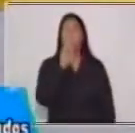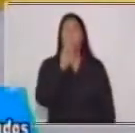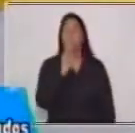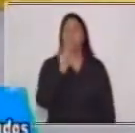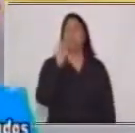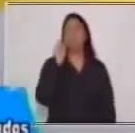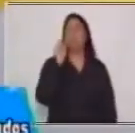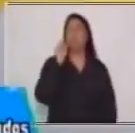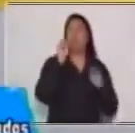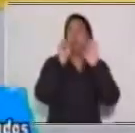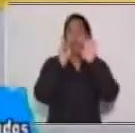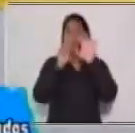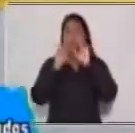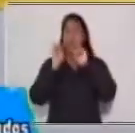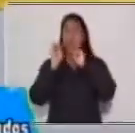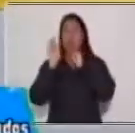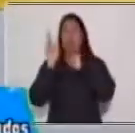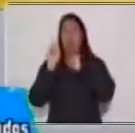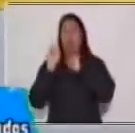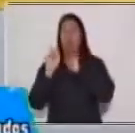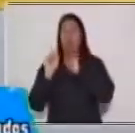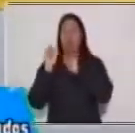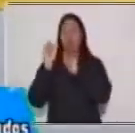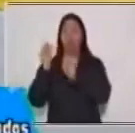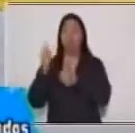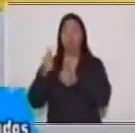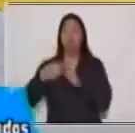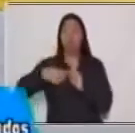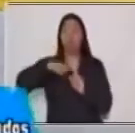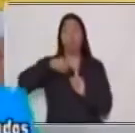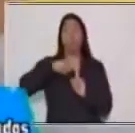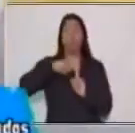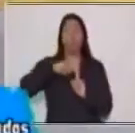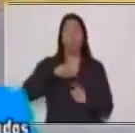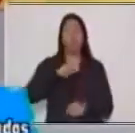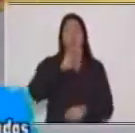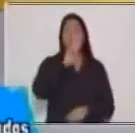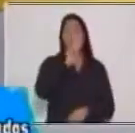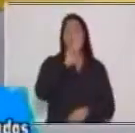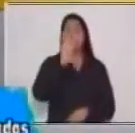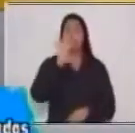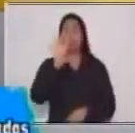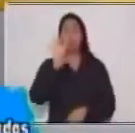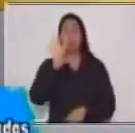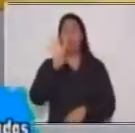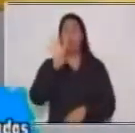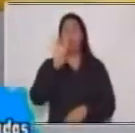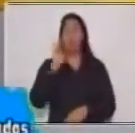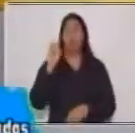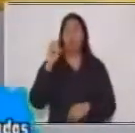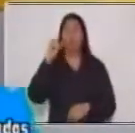273.15 más, ¿cuánto dice el problema? 24 grados.